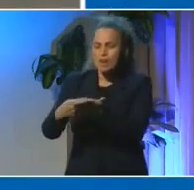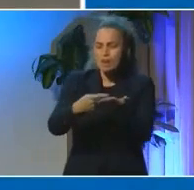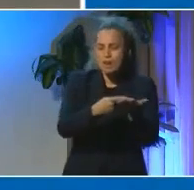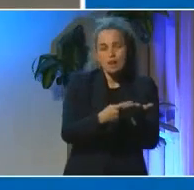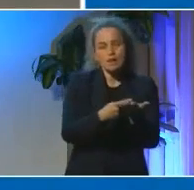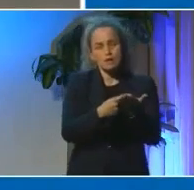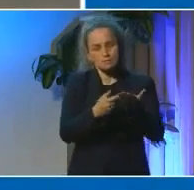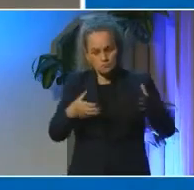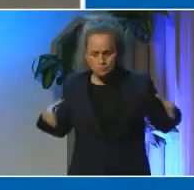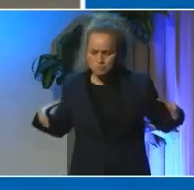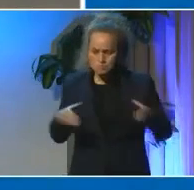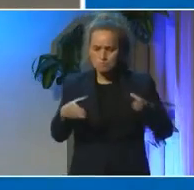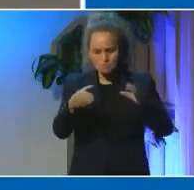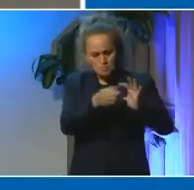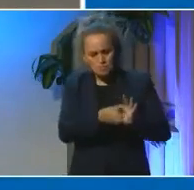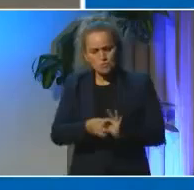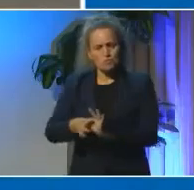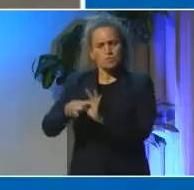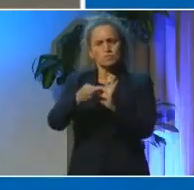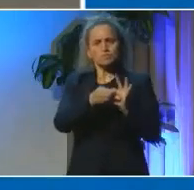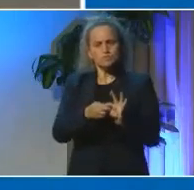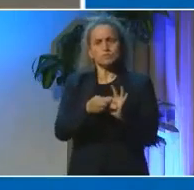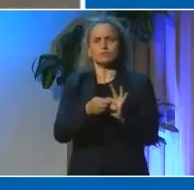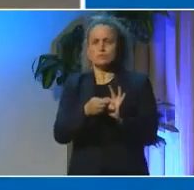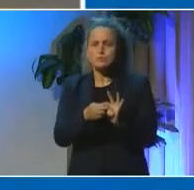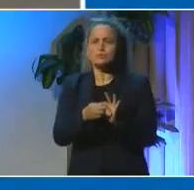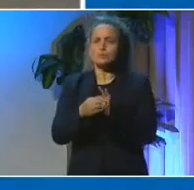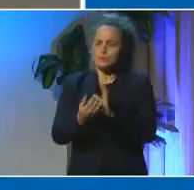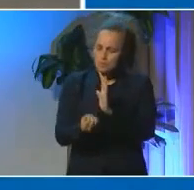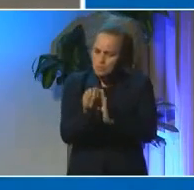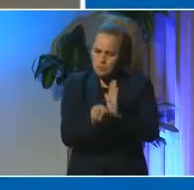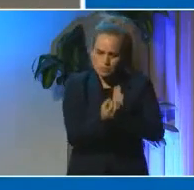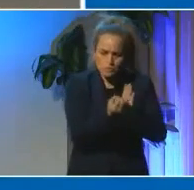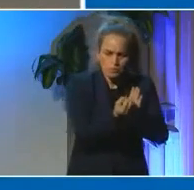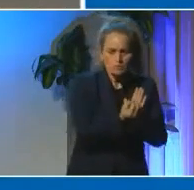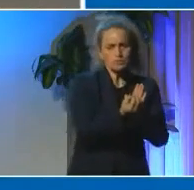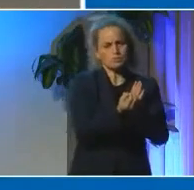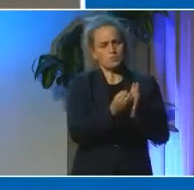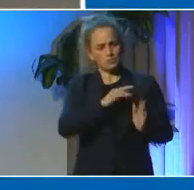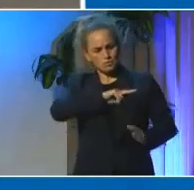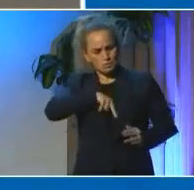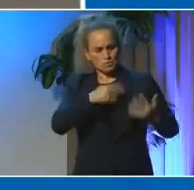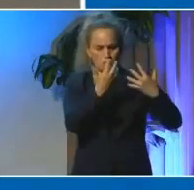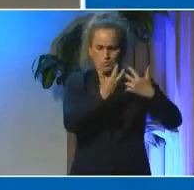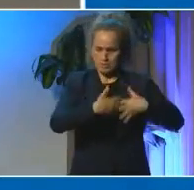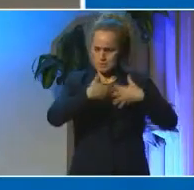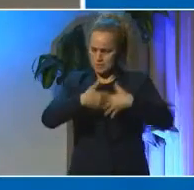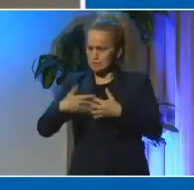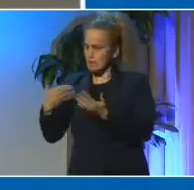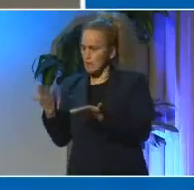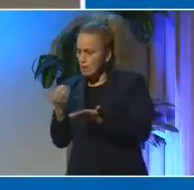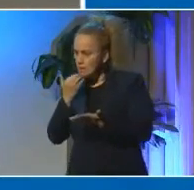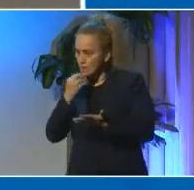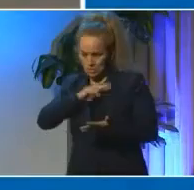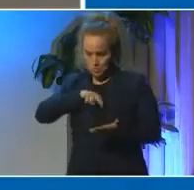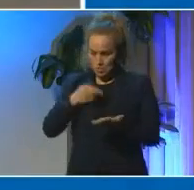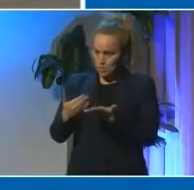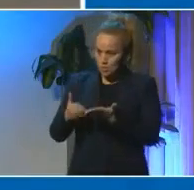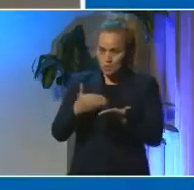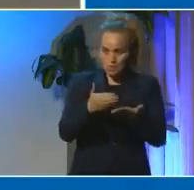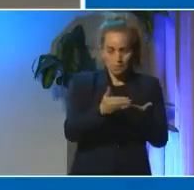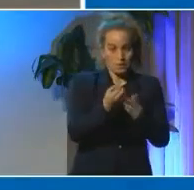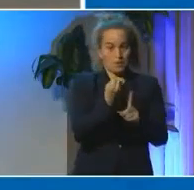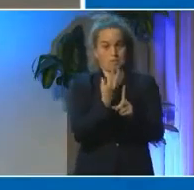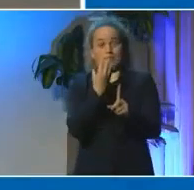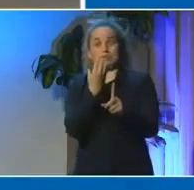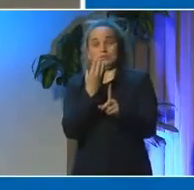integrado eh y y y dentro de cada producto que cada uno de nosotros como consumidor está obteniendo hay un impacto inmenso